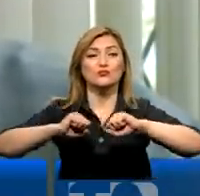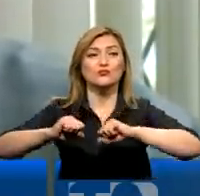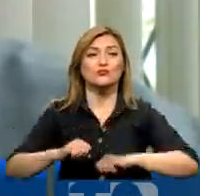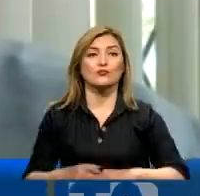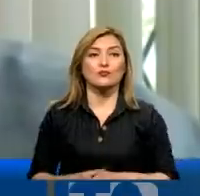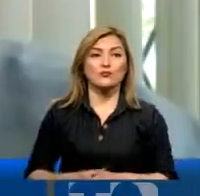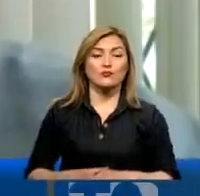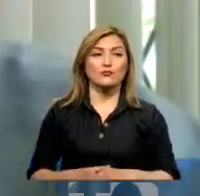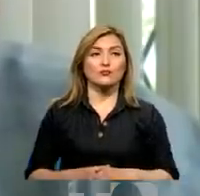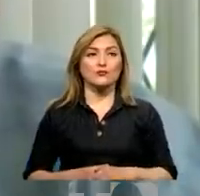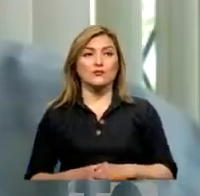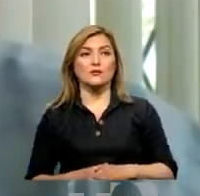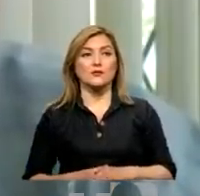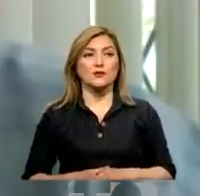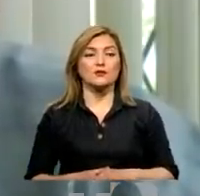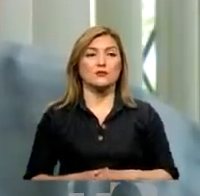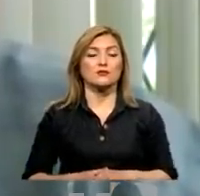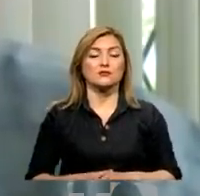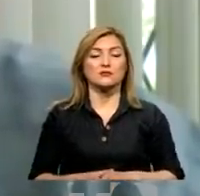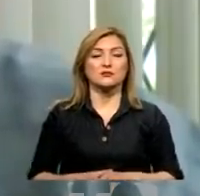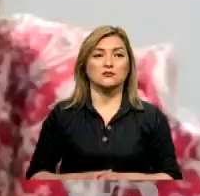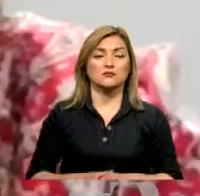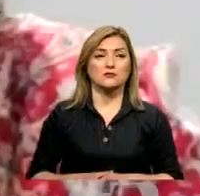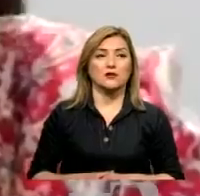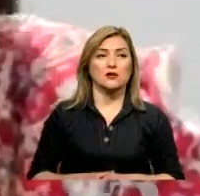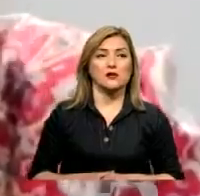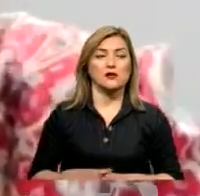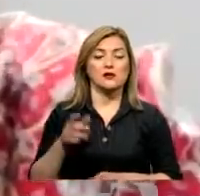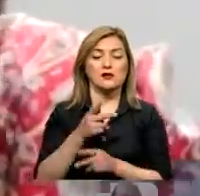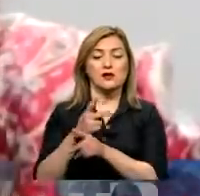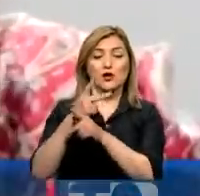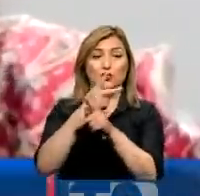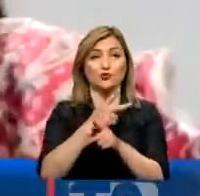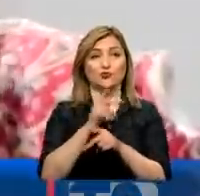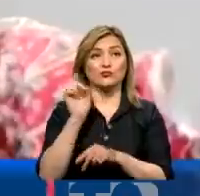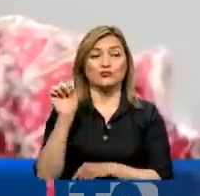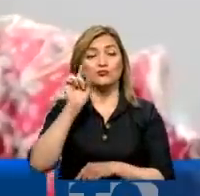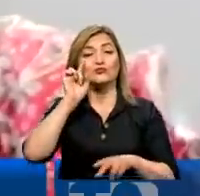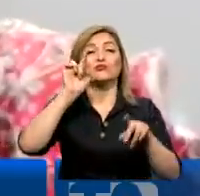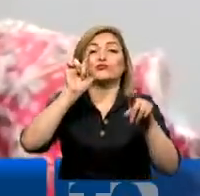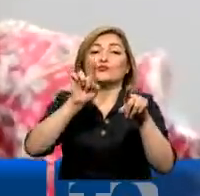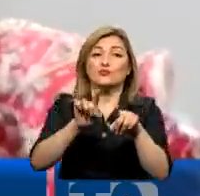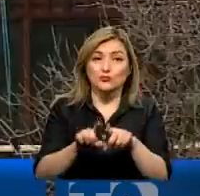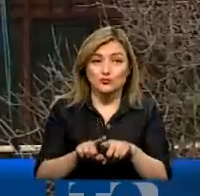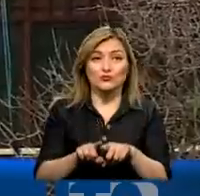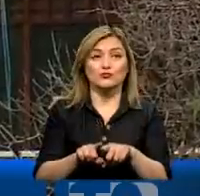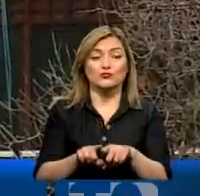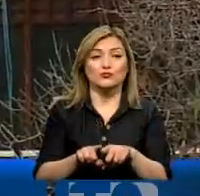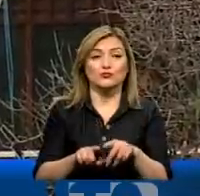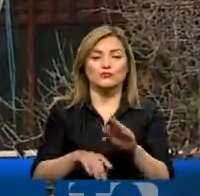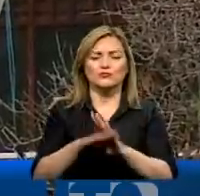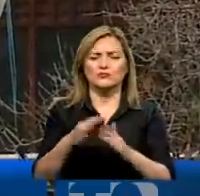tránsito, pues le quita todo ese peso que le estamos poniendo ahí, ¿no? La concejala Luz Elena Coloma coincide en que esto le restaría la